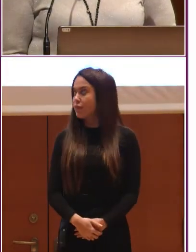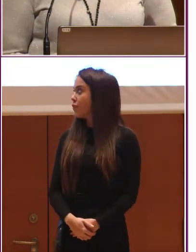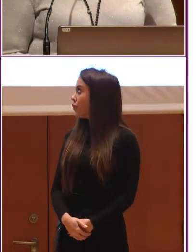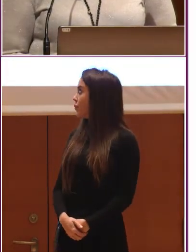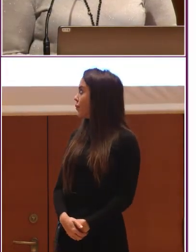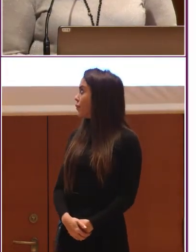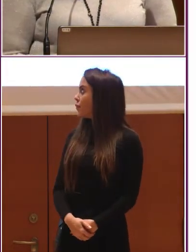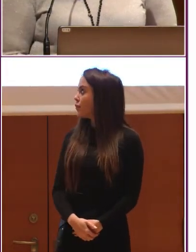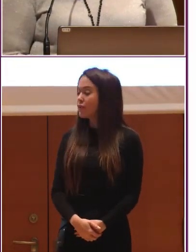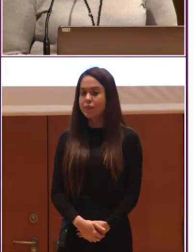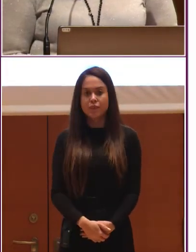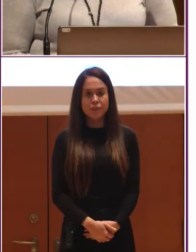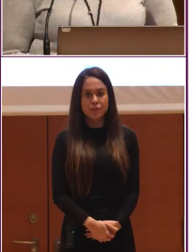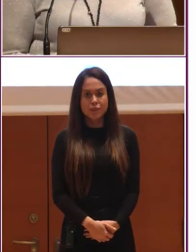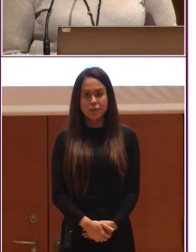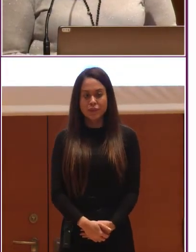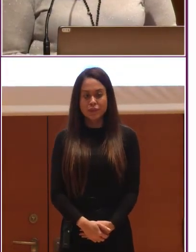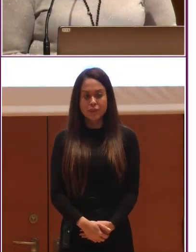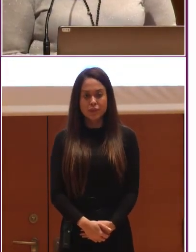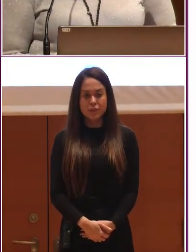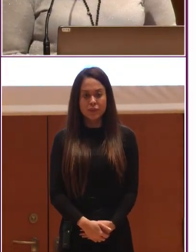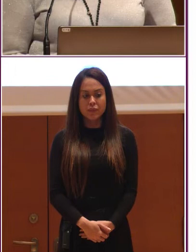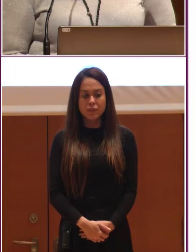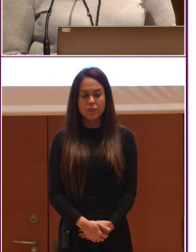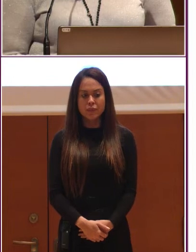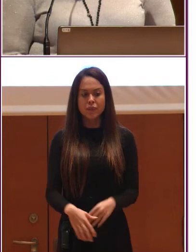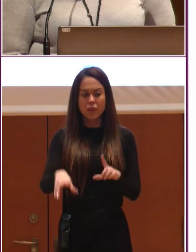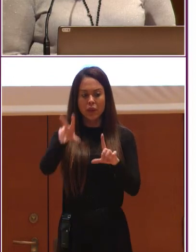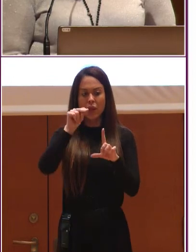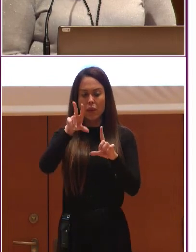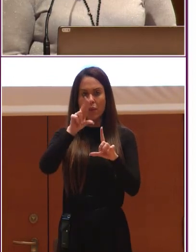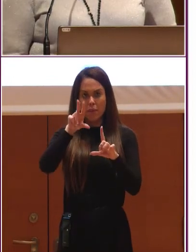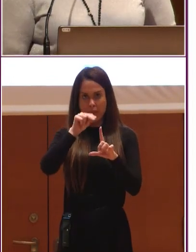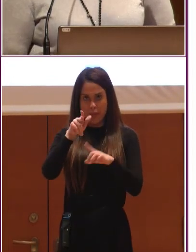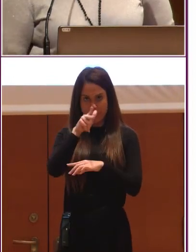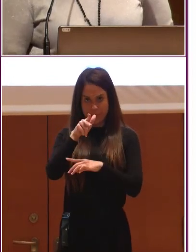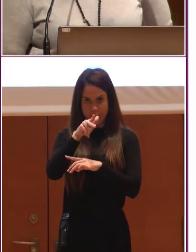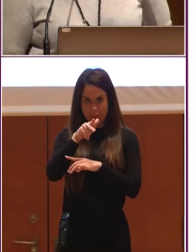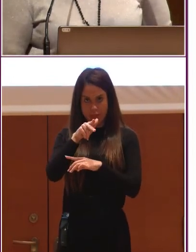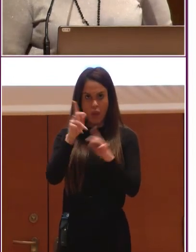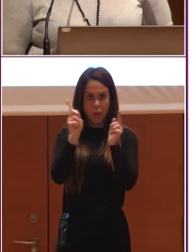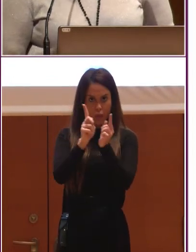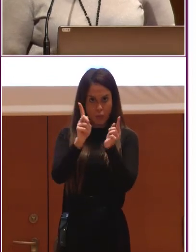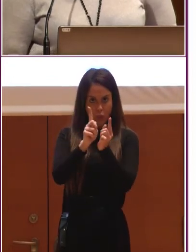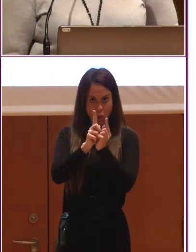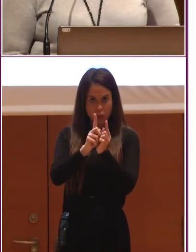plantear estrategias para la prevención de la violencia de género entre mujeres mayores